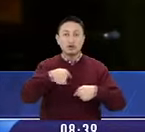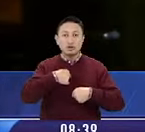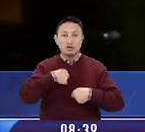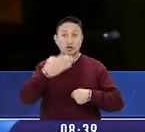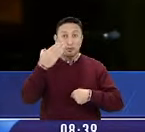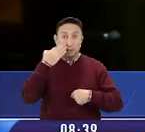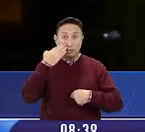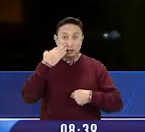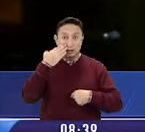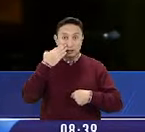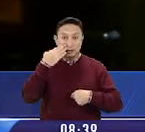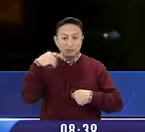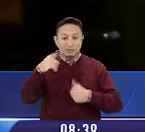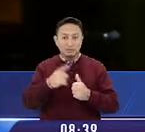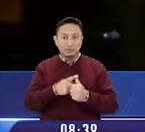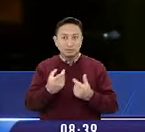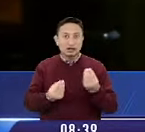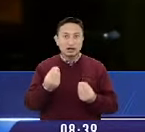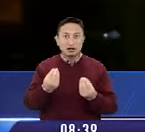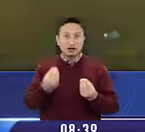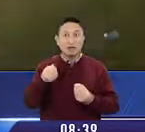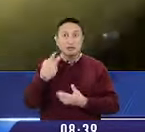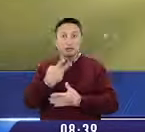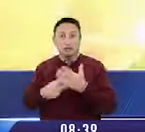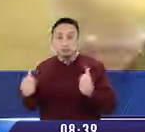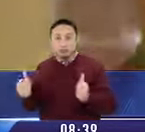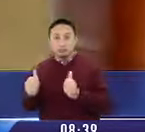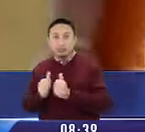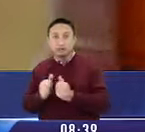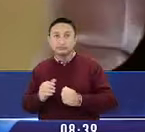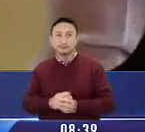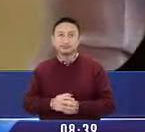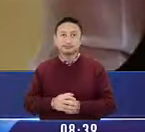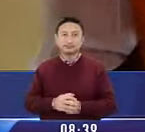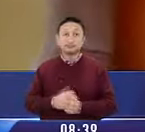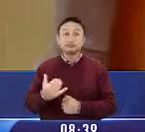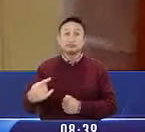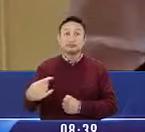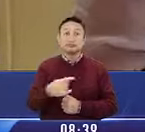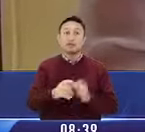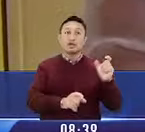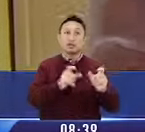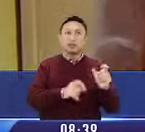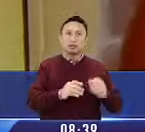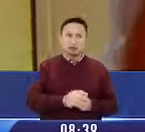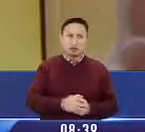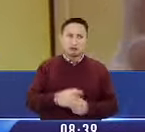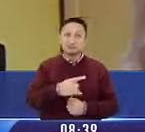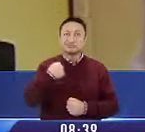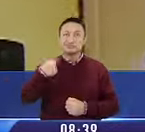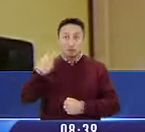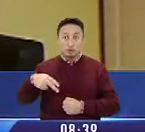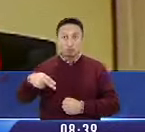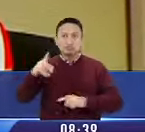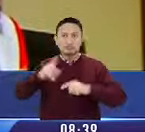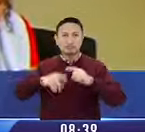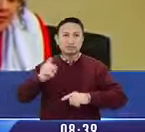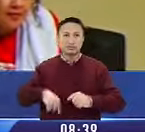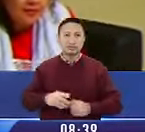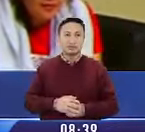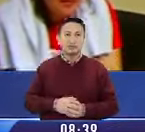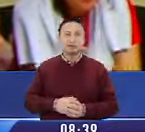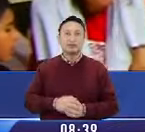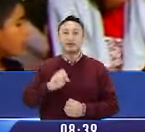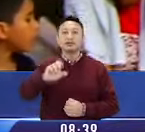mamá tengo que elegir estar con mis hijos. Con el tiempo, incluso sus clientas se han hecho amigas de sus hijos. Mi